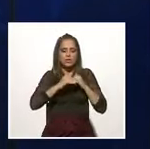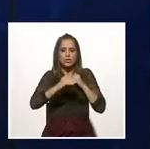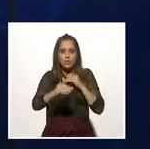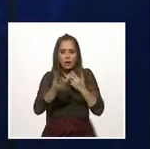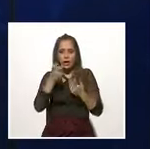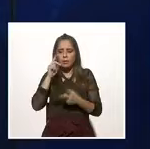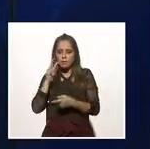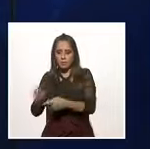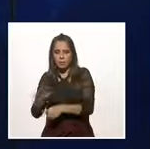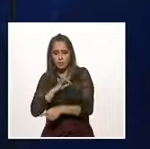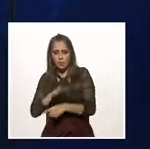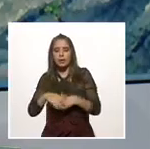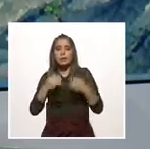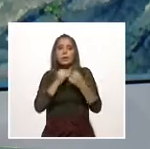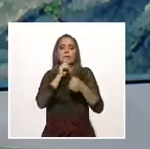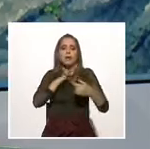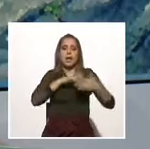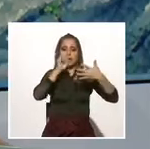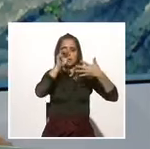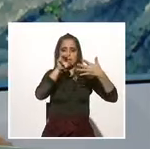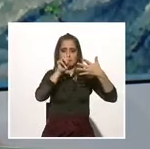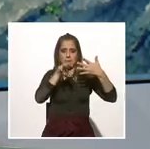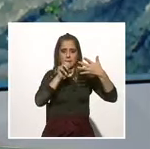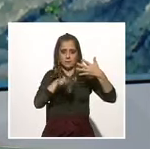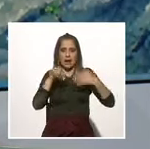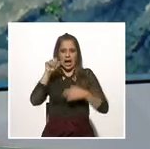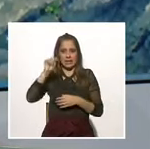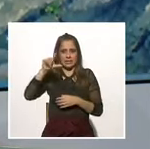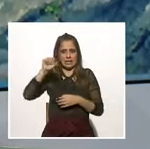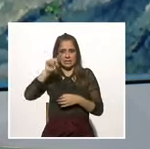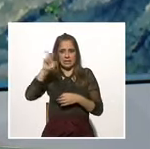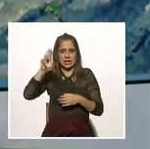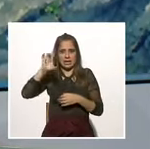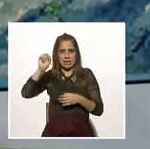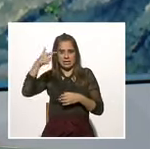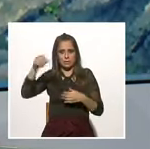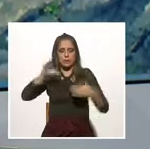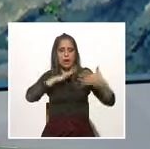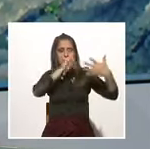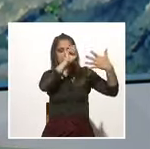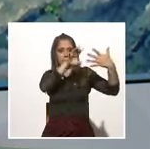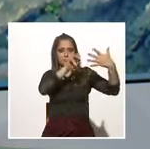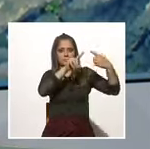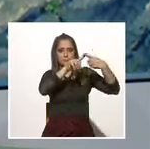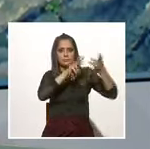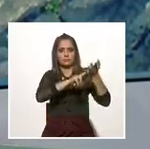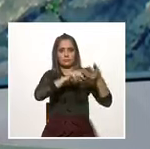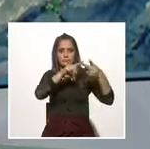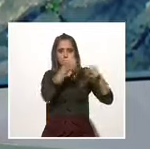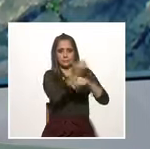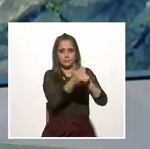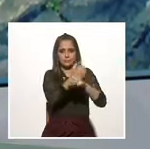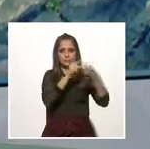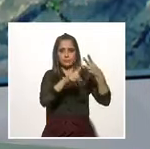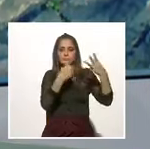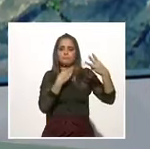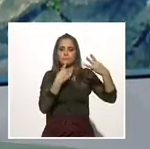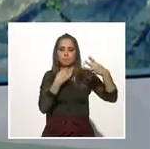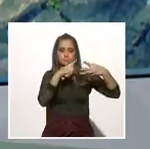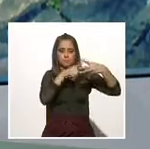un semáforo. Ajá. Dentro de uno de los aplicativos del Atlas de Riesgo hay un semáforo con colores básicos, el verde, el amarillo y el rojo. Y a nivel